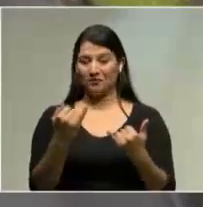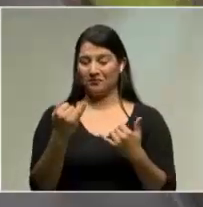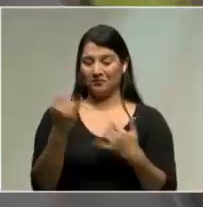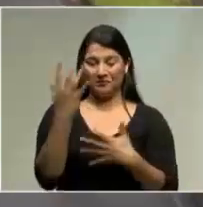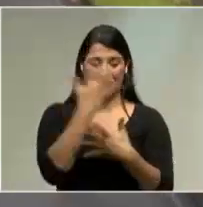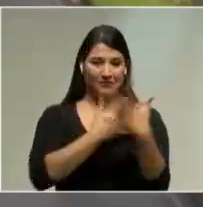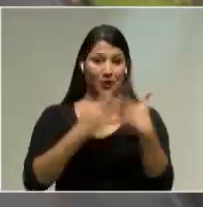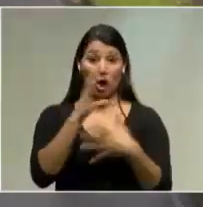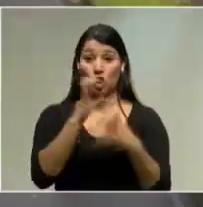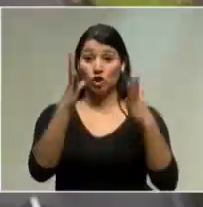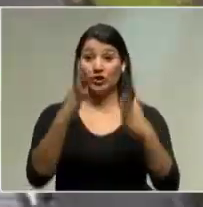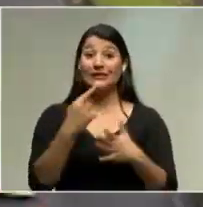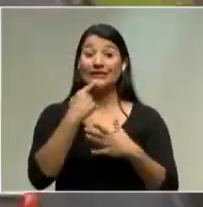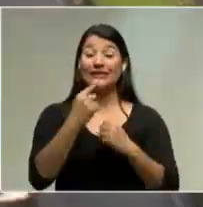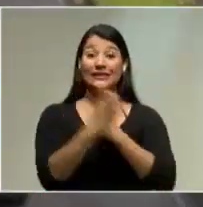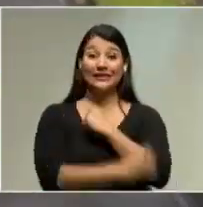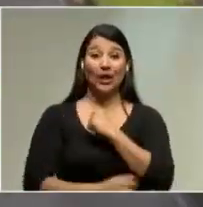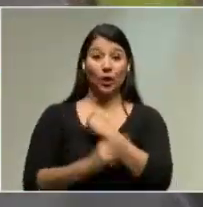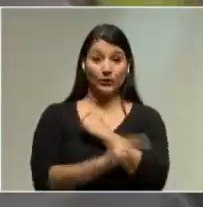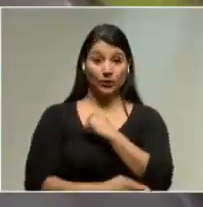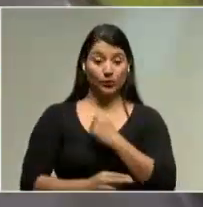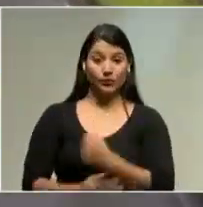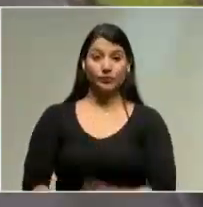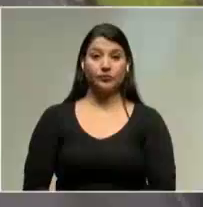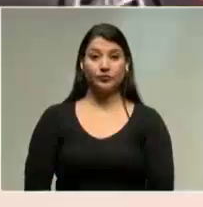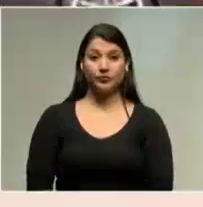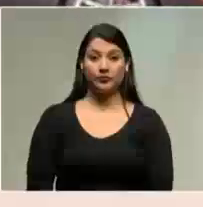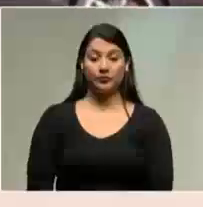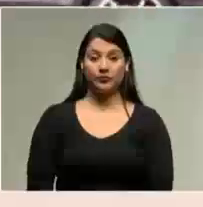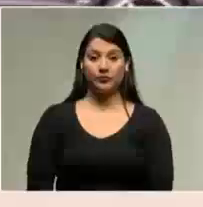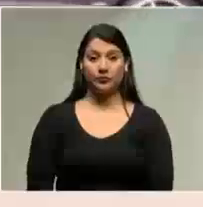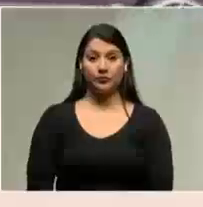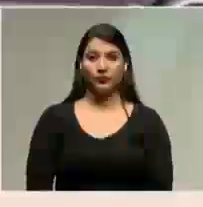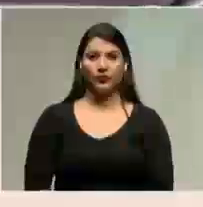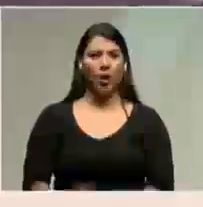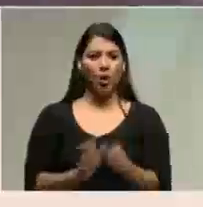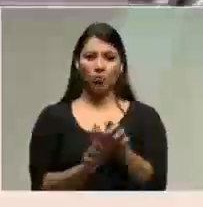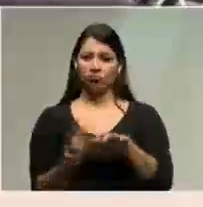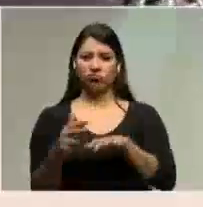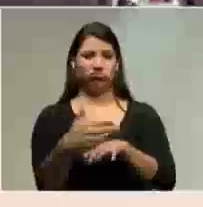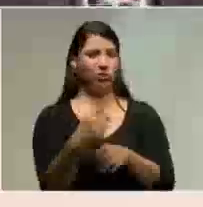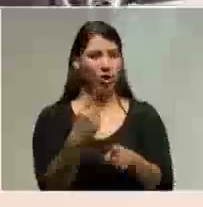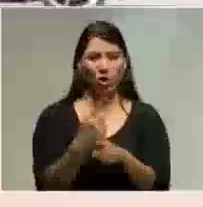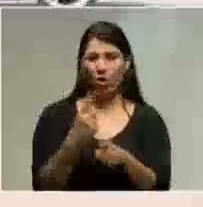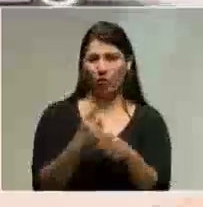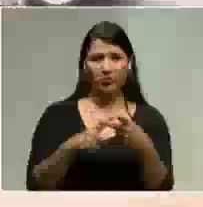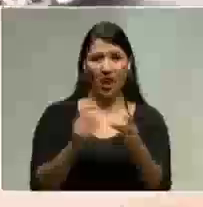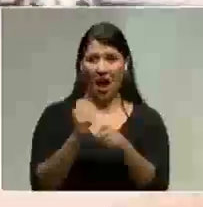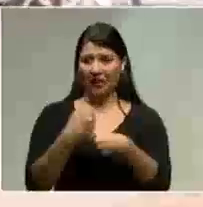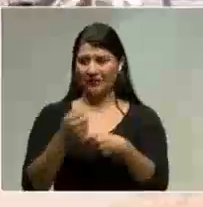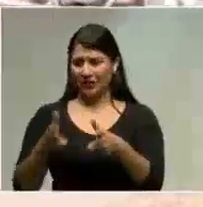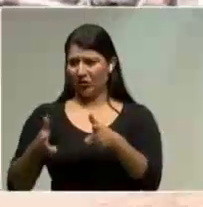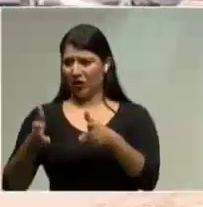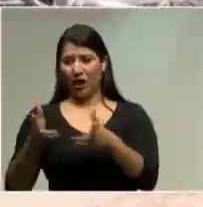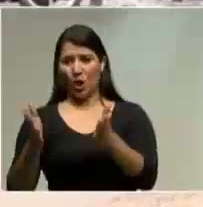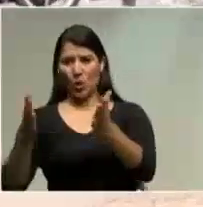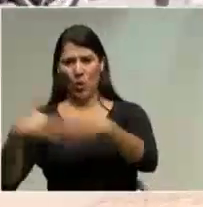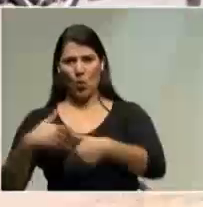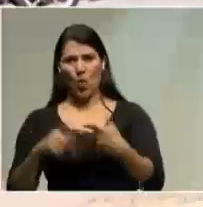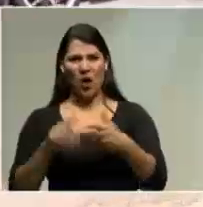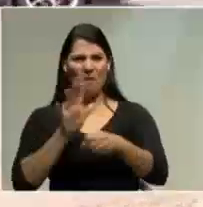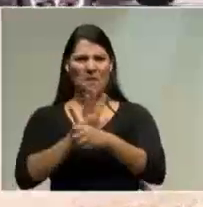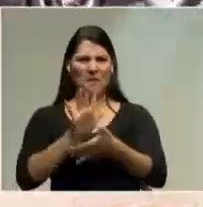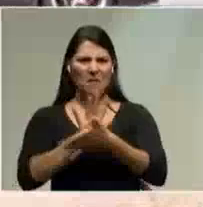costarricenses según este informe del Estado de la Nación. Con giros indebidos, creando carriles inexistentes, pitazos,